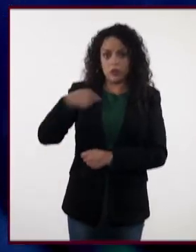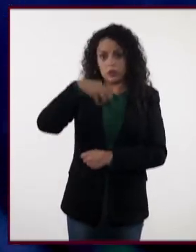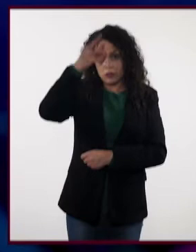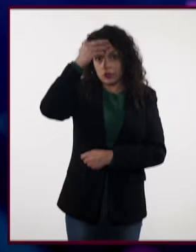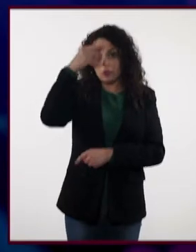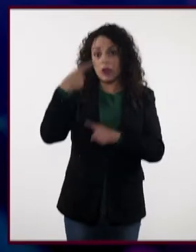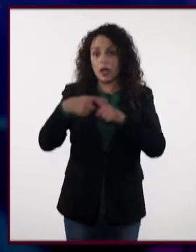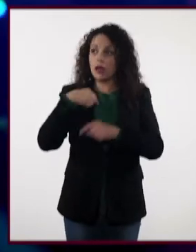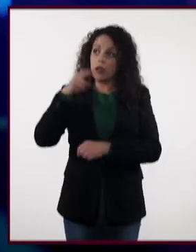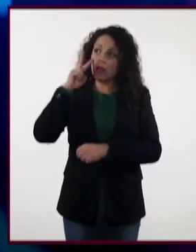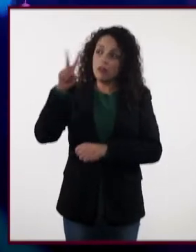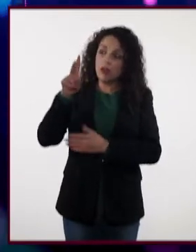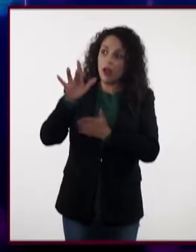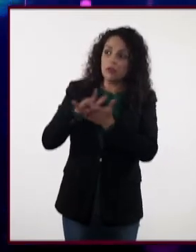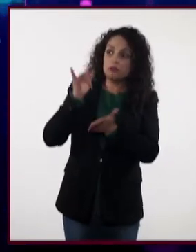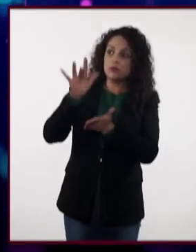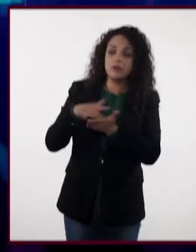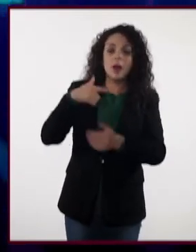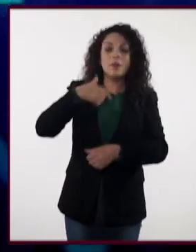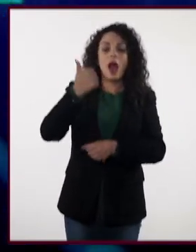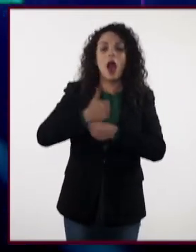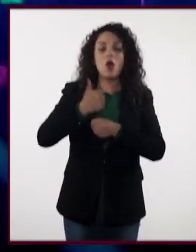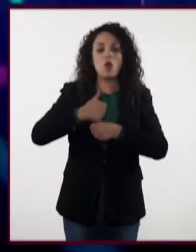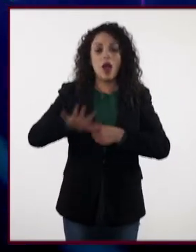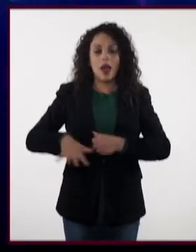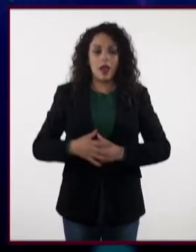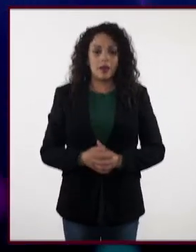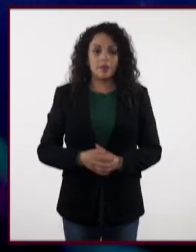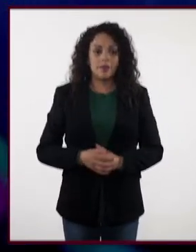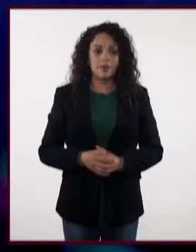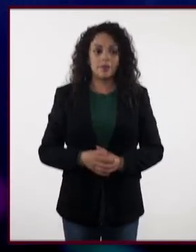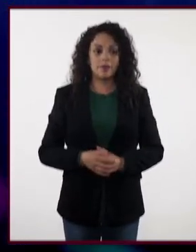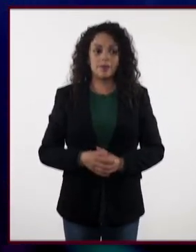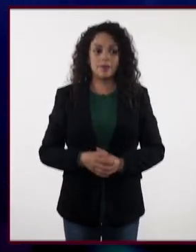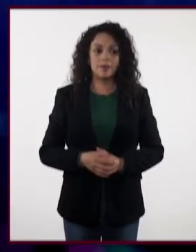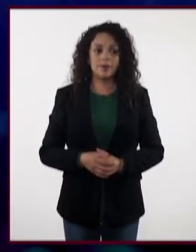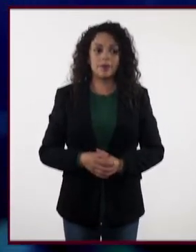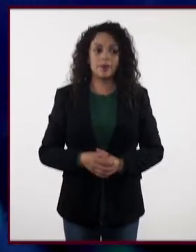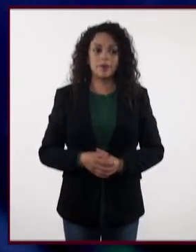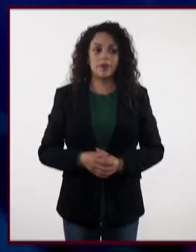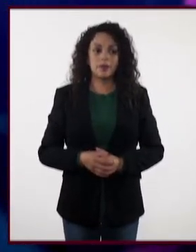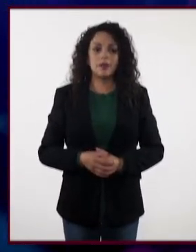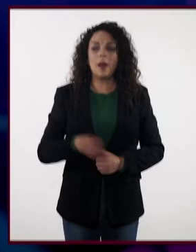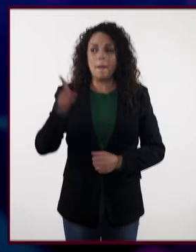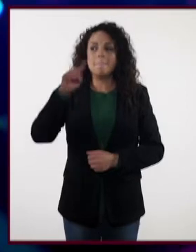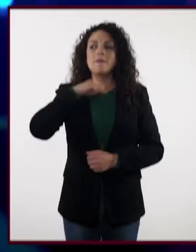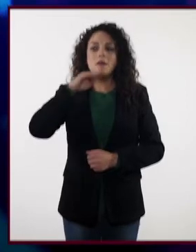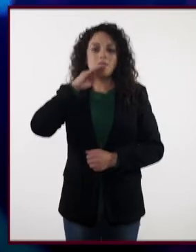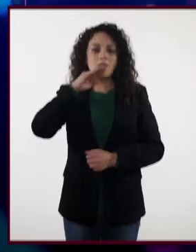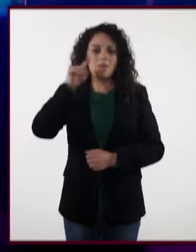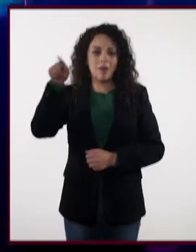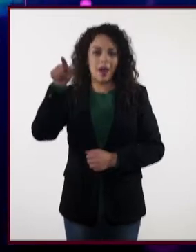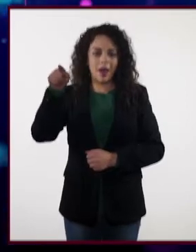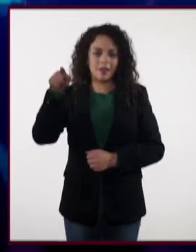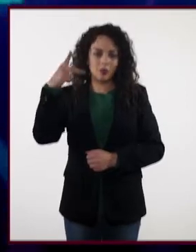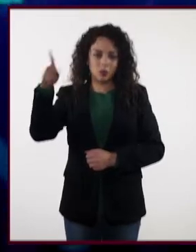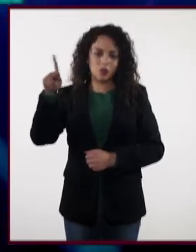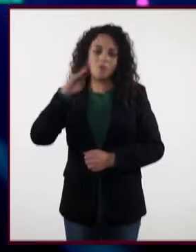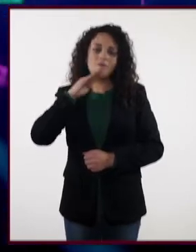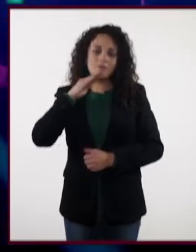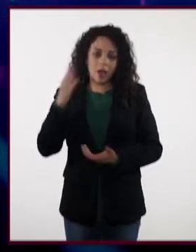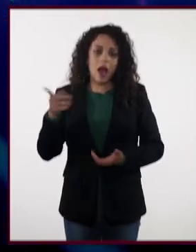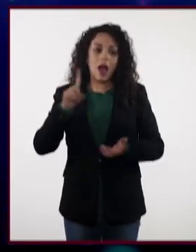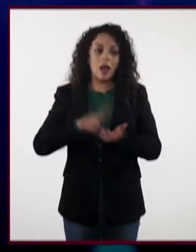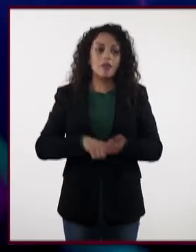de mi abuela materna, ¿no? Entonces, pues era como este espacio que teníamos ella y yo de ir a los mercados a buscar hilos,